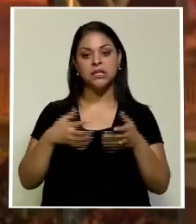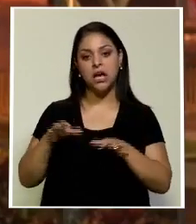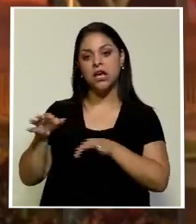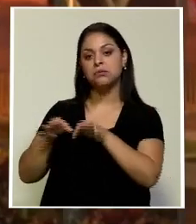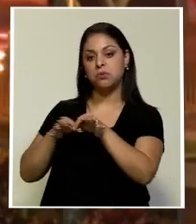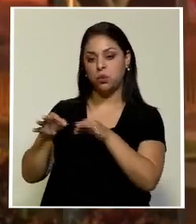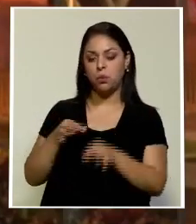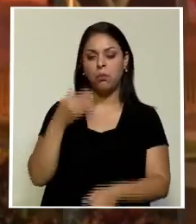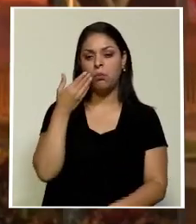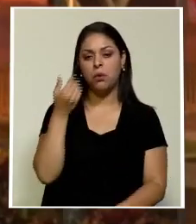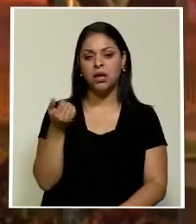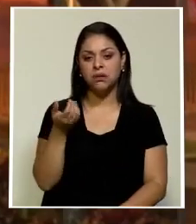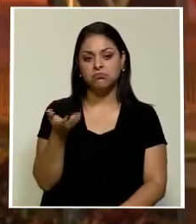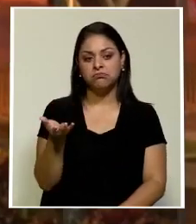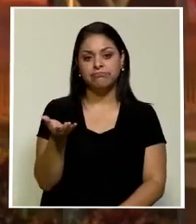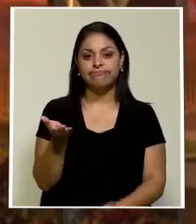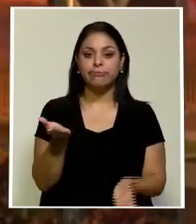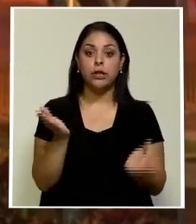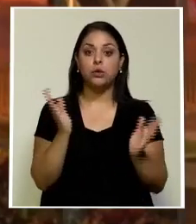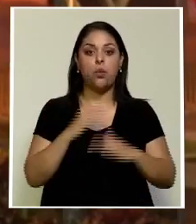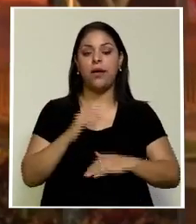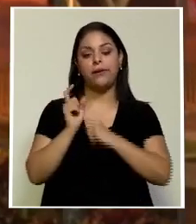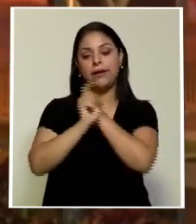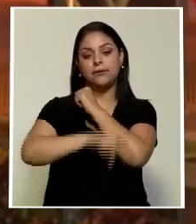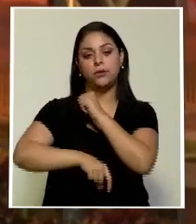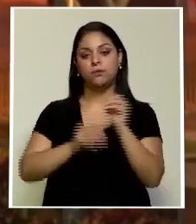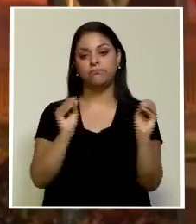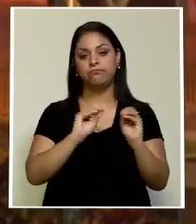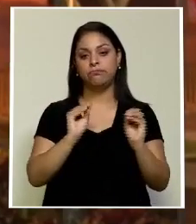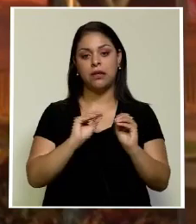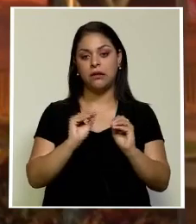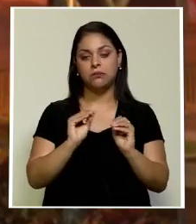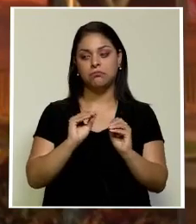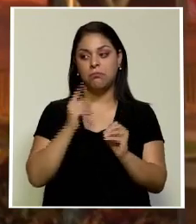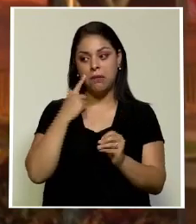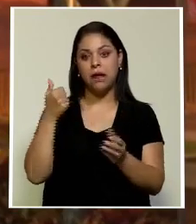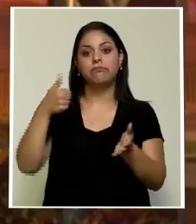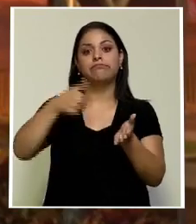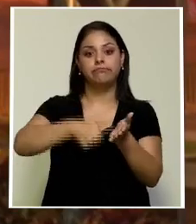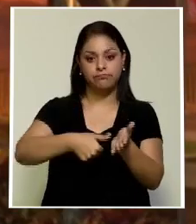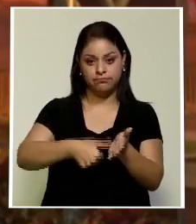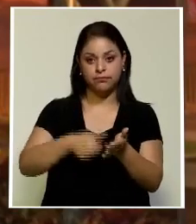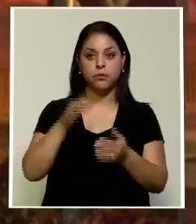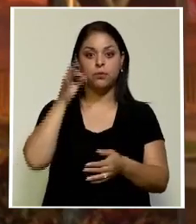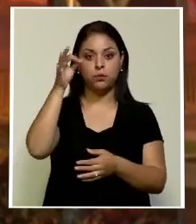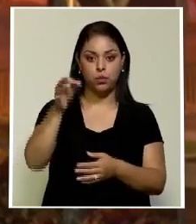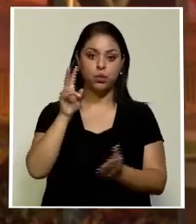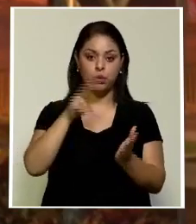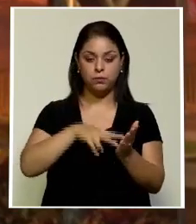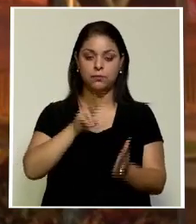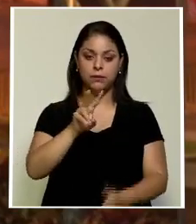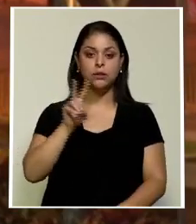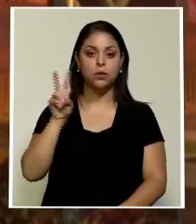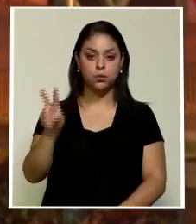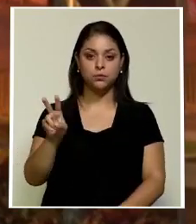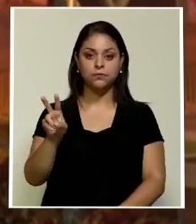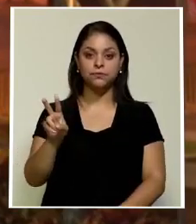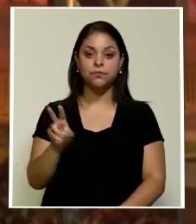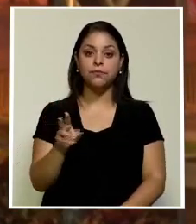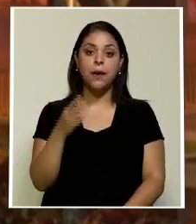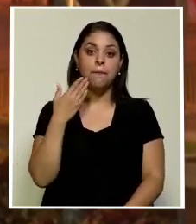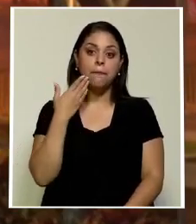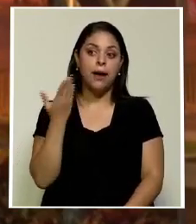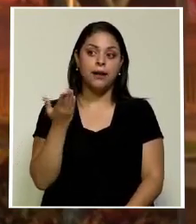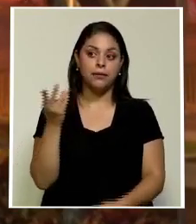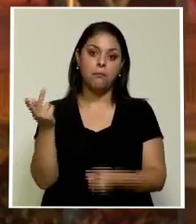de por qué no tienen ninguna repercusión en lo que es propiamente la campaña electoral del 2022 en cuanto por lo menos